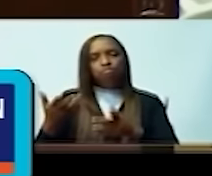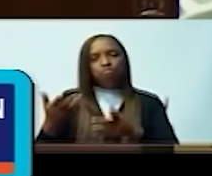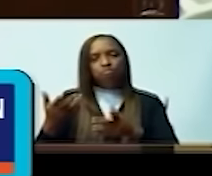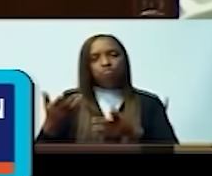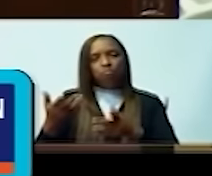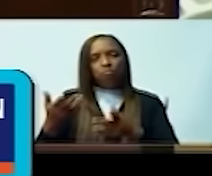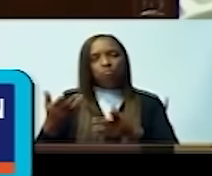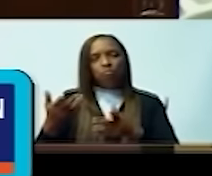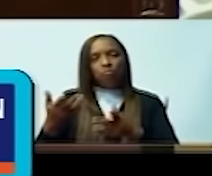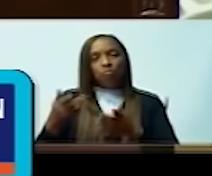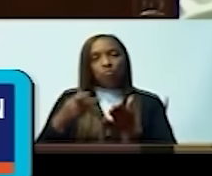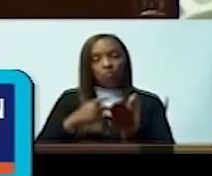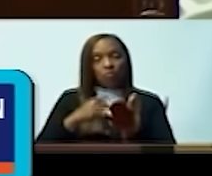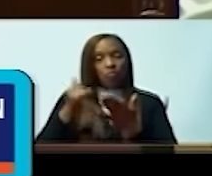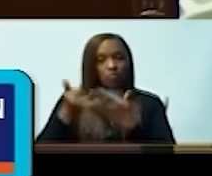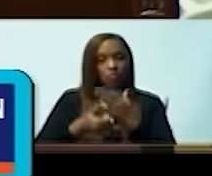acuerdo,